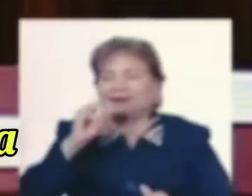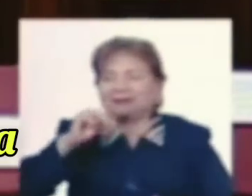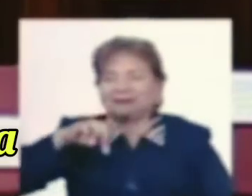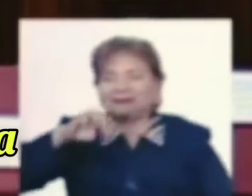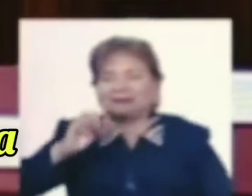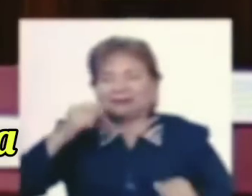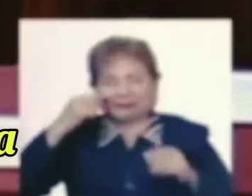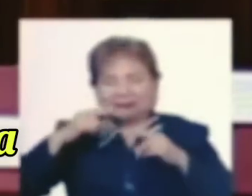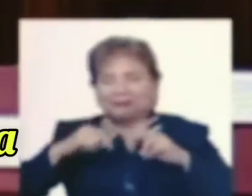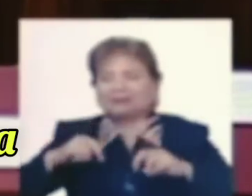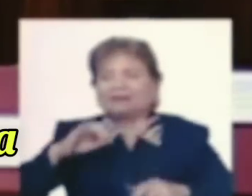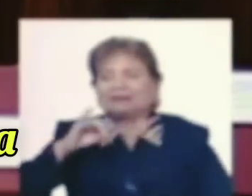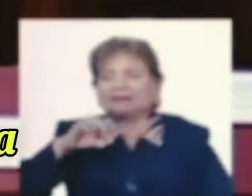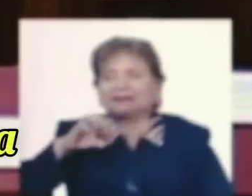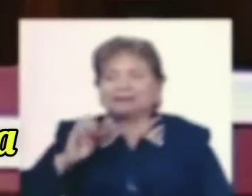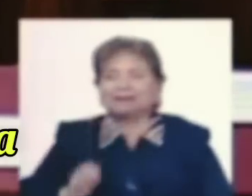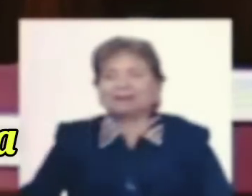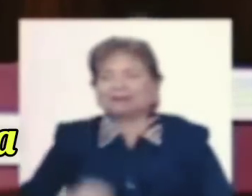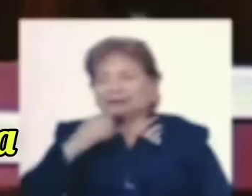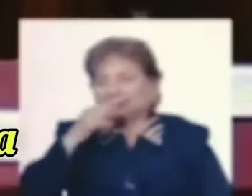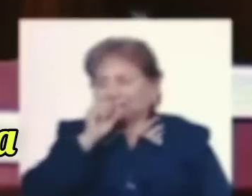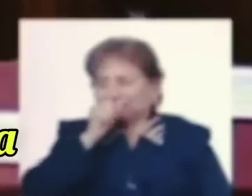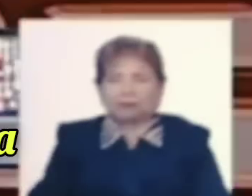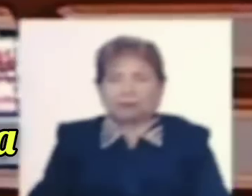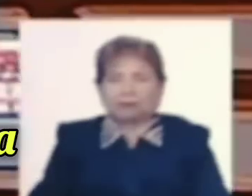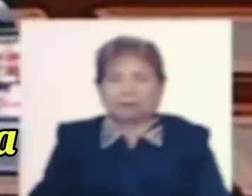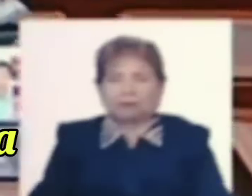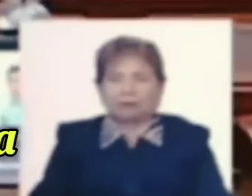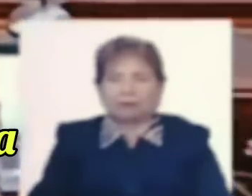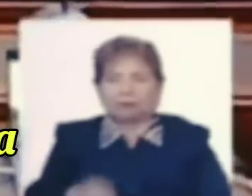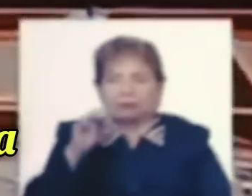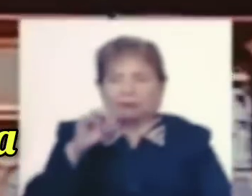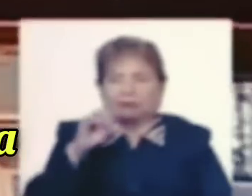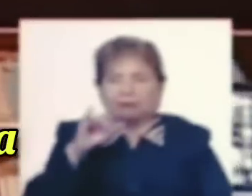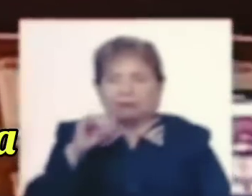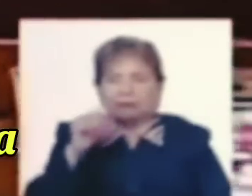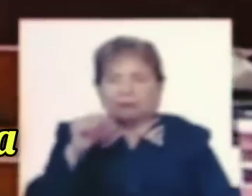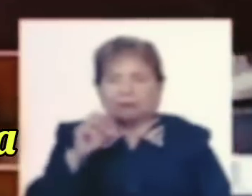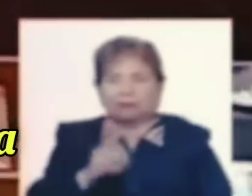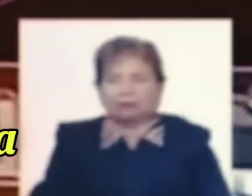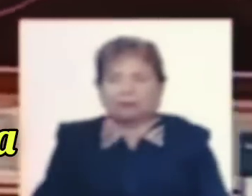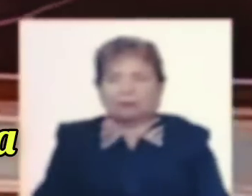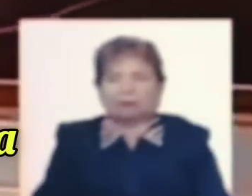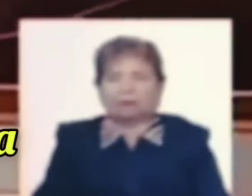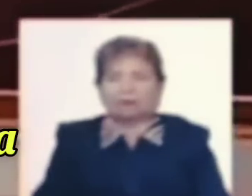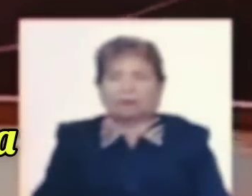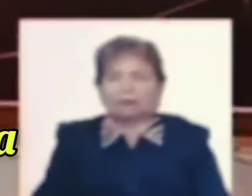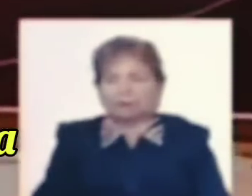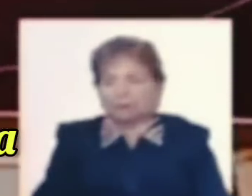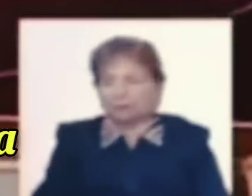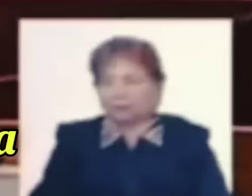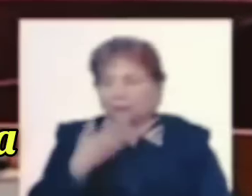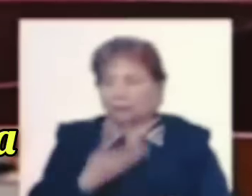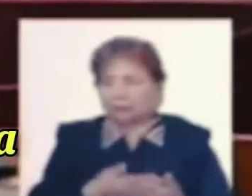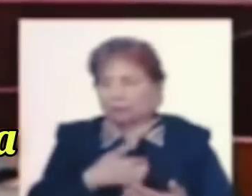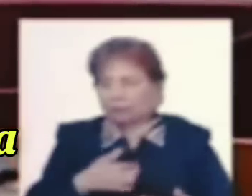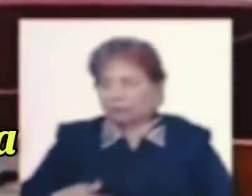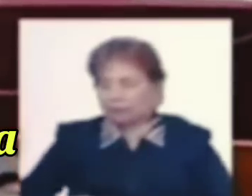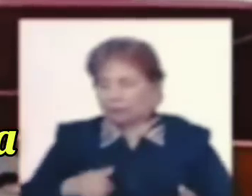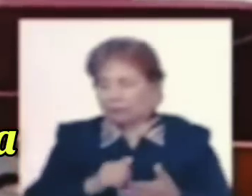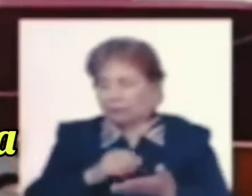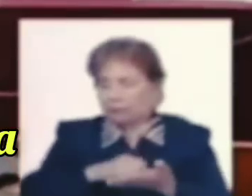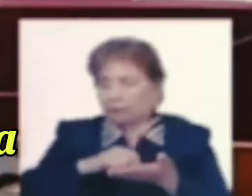que el investigado Pedro Castillo Terrones declare el día de hoy. Procesista Moyano, tiene usted uso la palabra. Gracias, presidente. Para el que